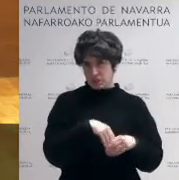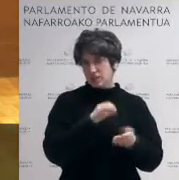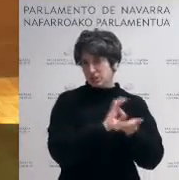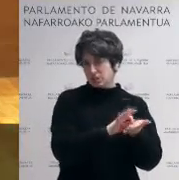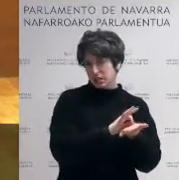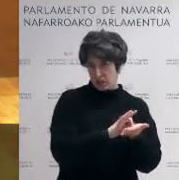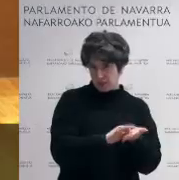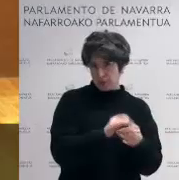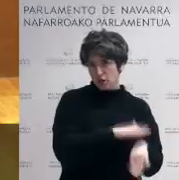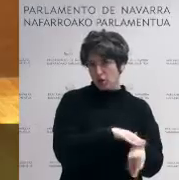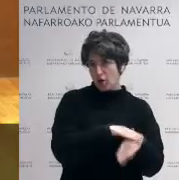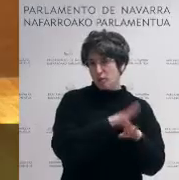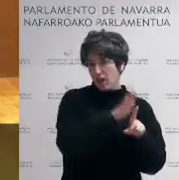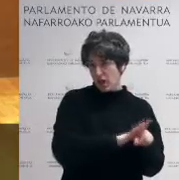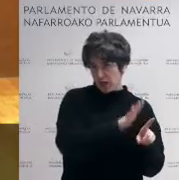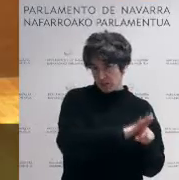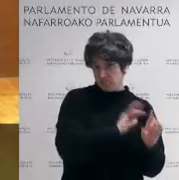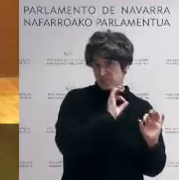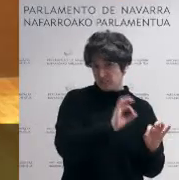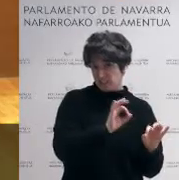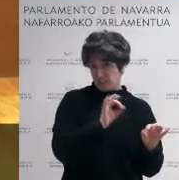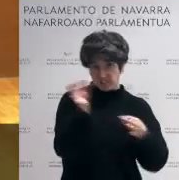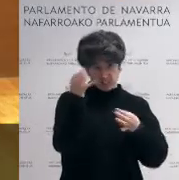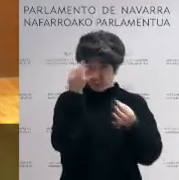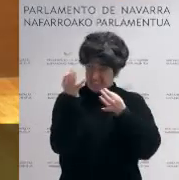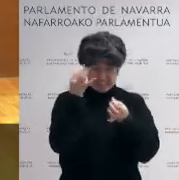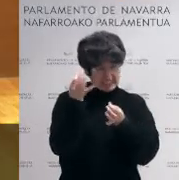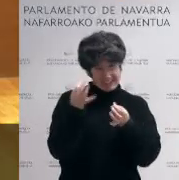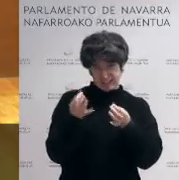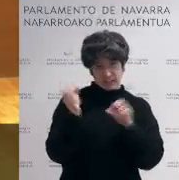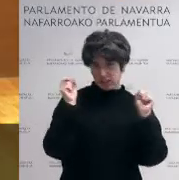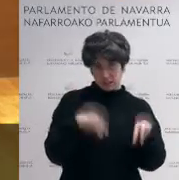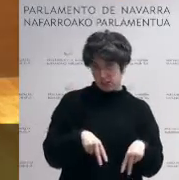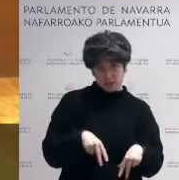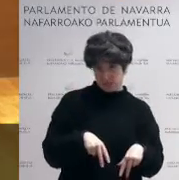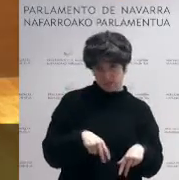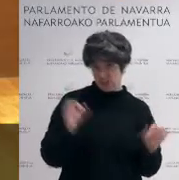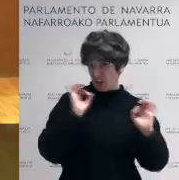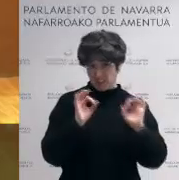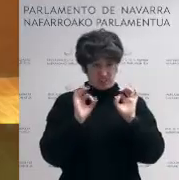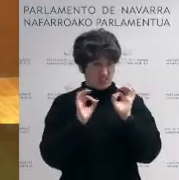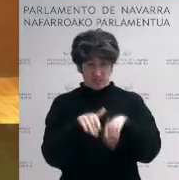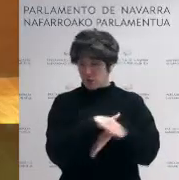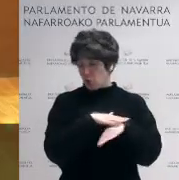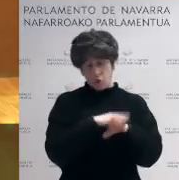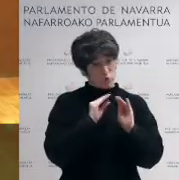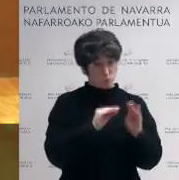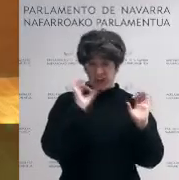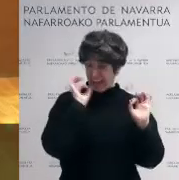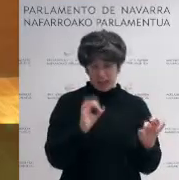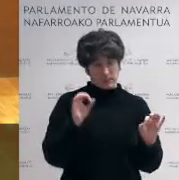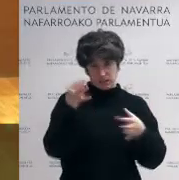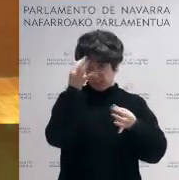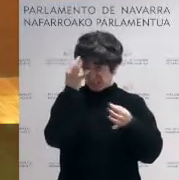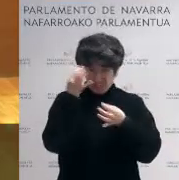Rigor igual a cero en los informes del Gobierno. Rigor y Gobierno son palabras contrarias. Fíjense, un detalle. Tanto